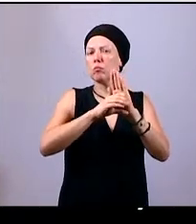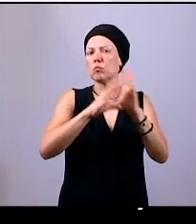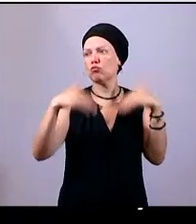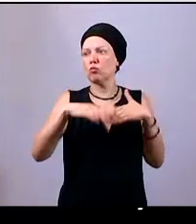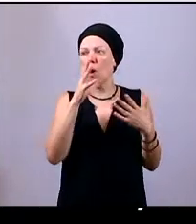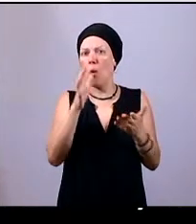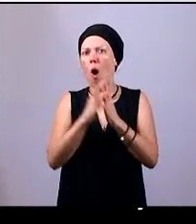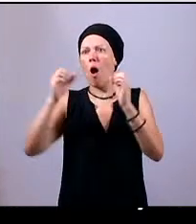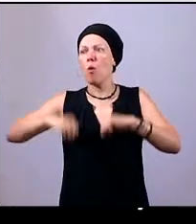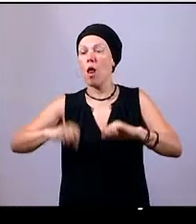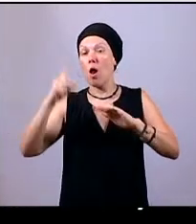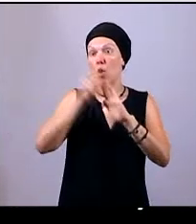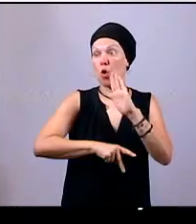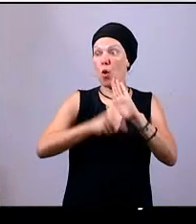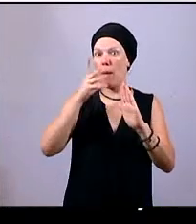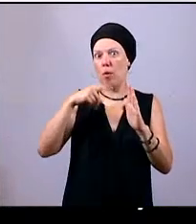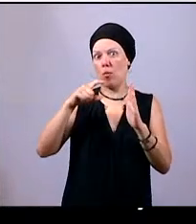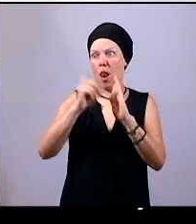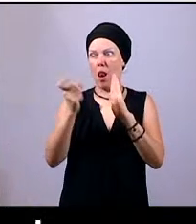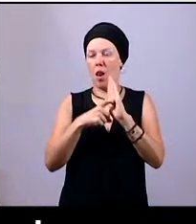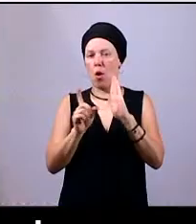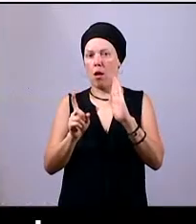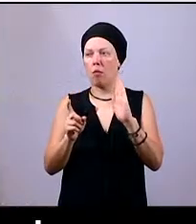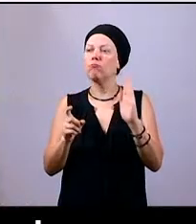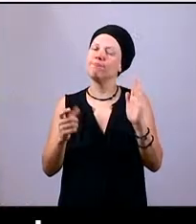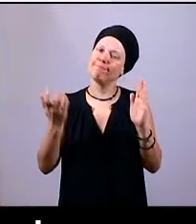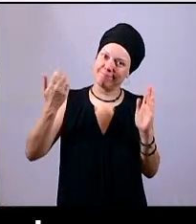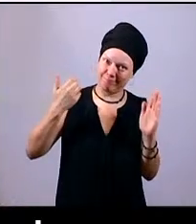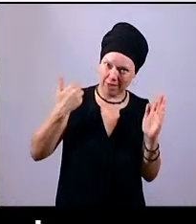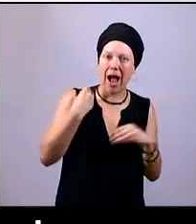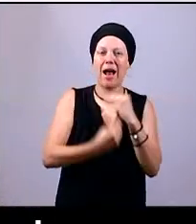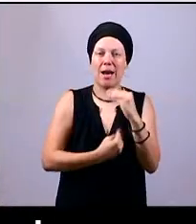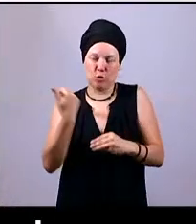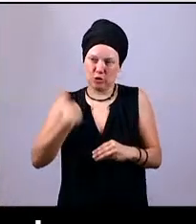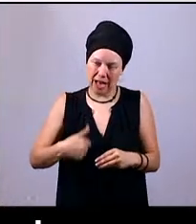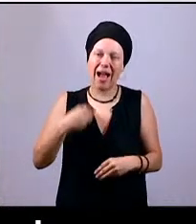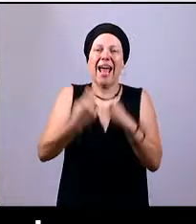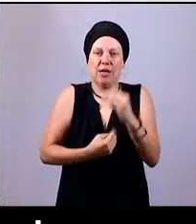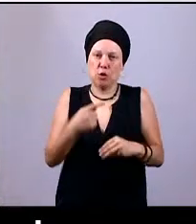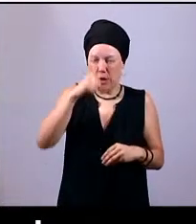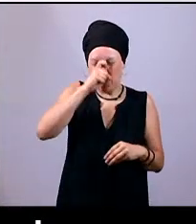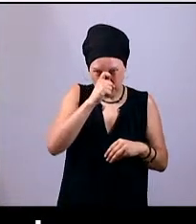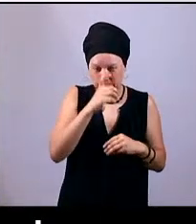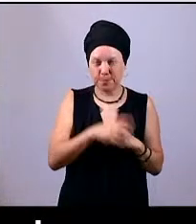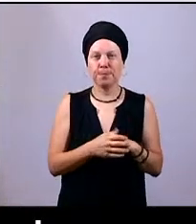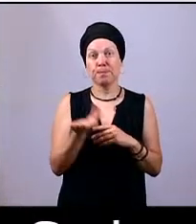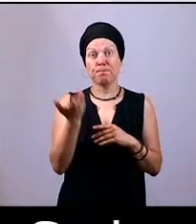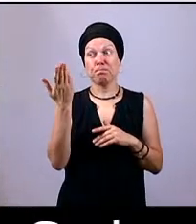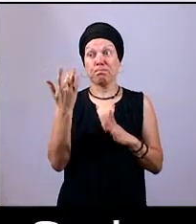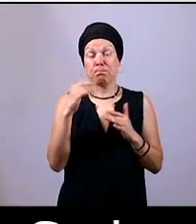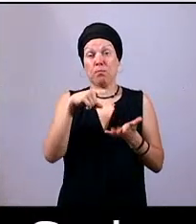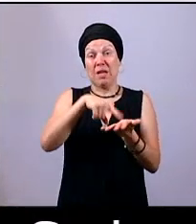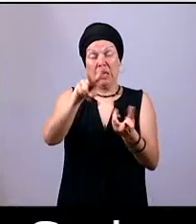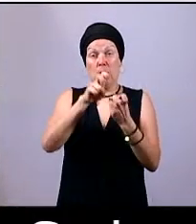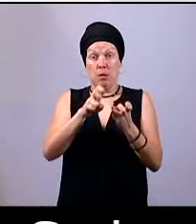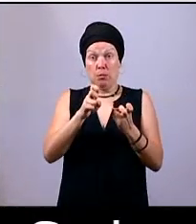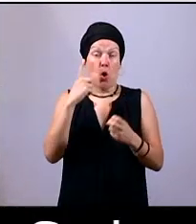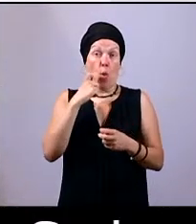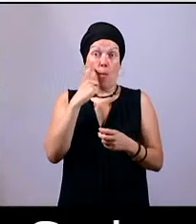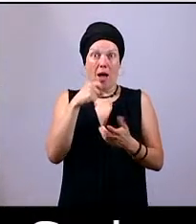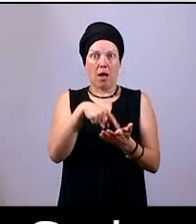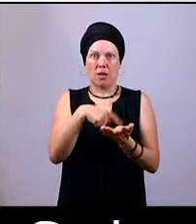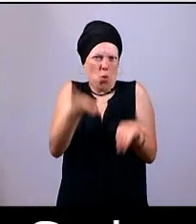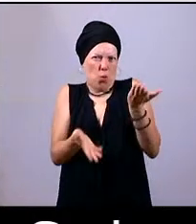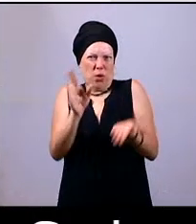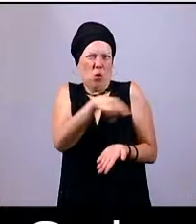acuerdo en una norma con rango de ley, haremos lo que ya hemos hecho. Se lo vuelvo a recordar, respecto al impuesto a la banca, a esa